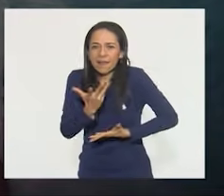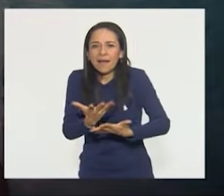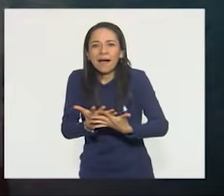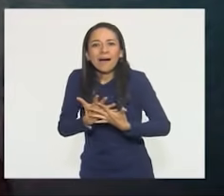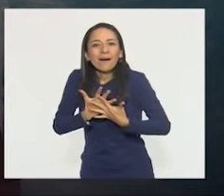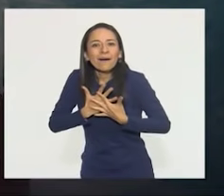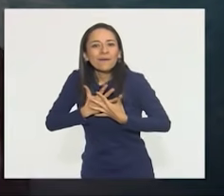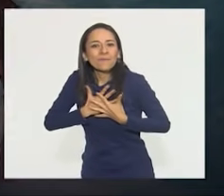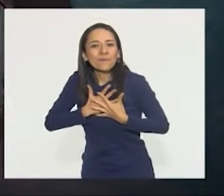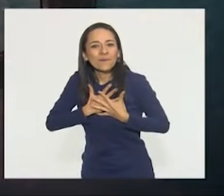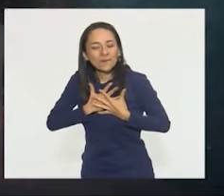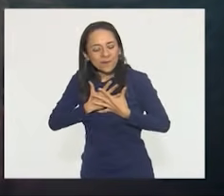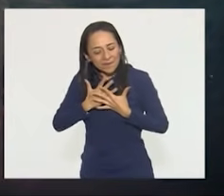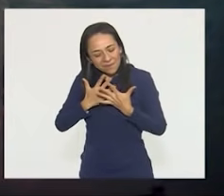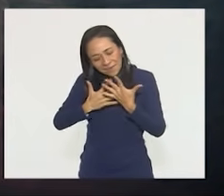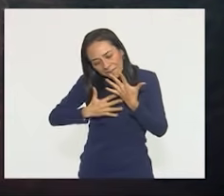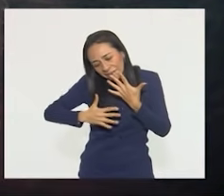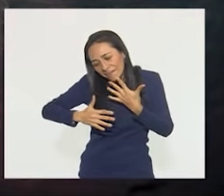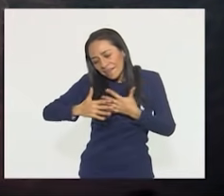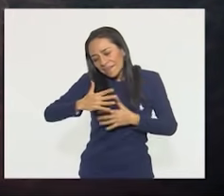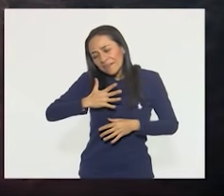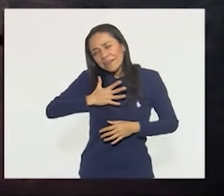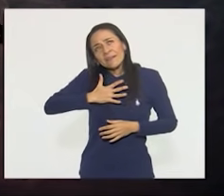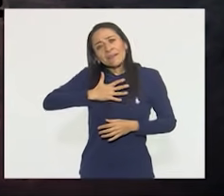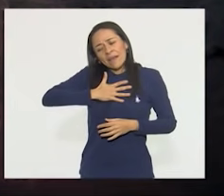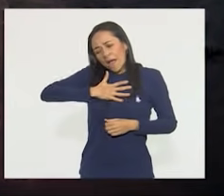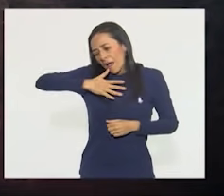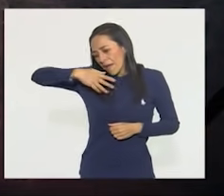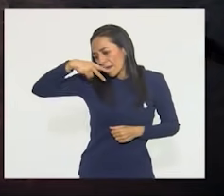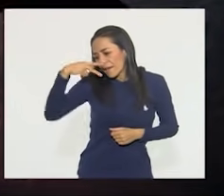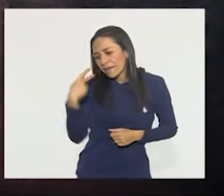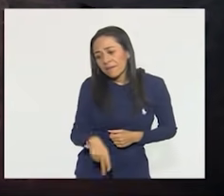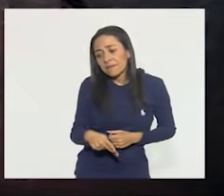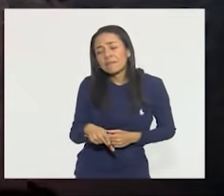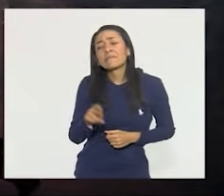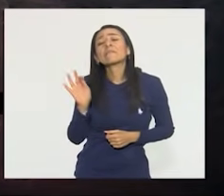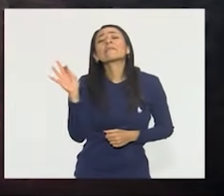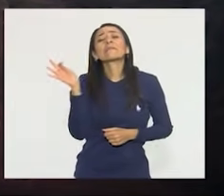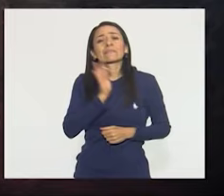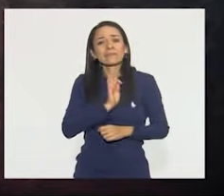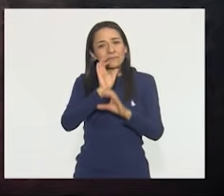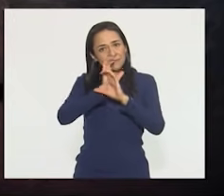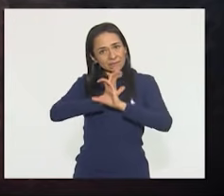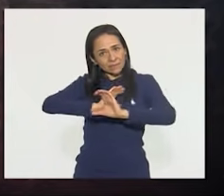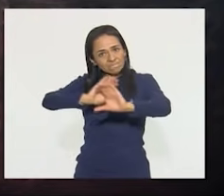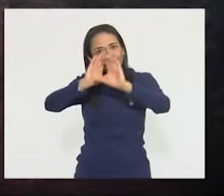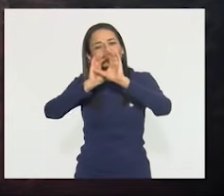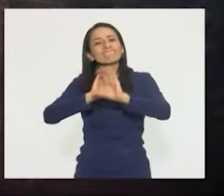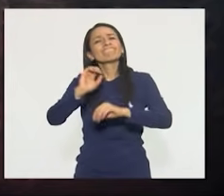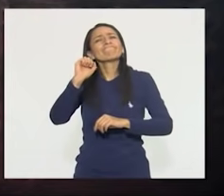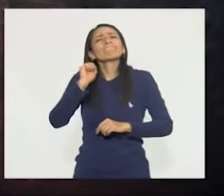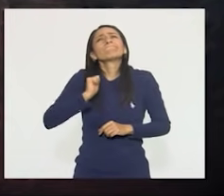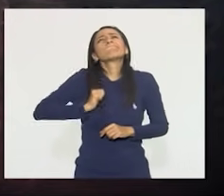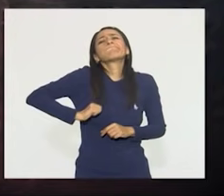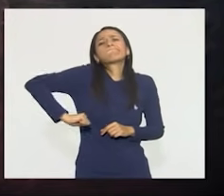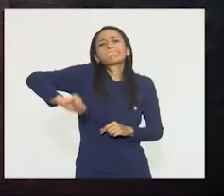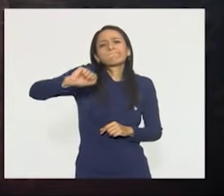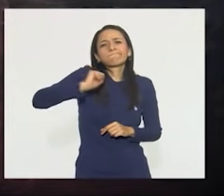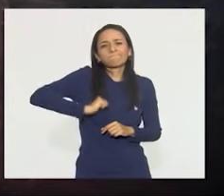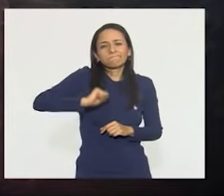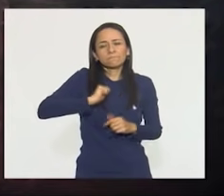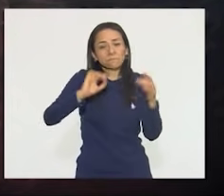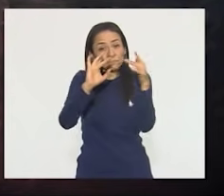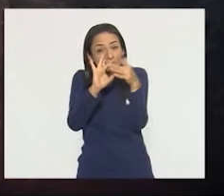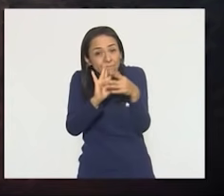chcuesua. Poliwino pa antiguat huica tlen huicayaya tu escapantatawa. No chitlamante tlen kipuayaya, quejata